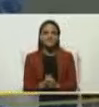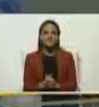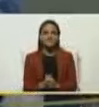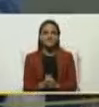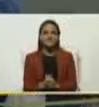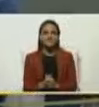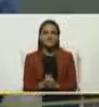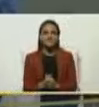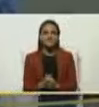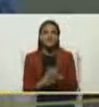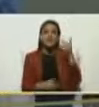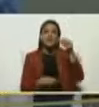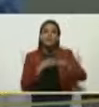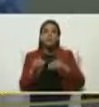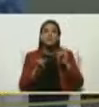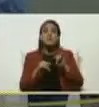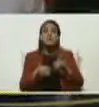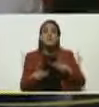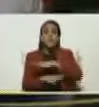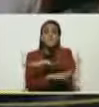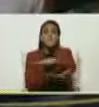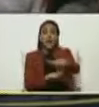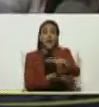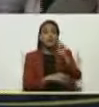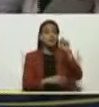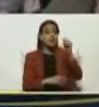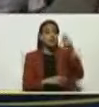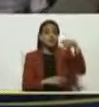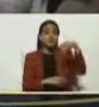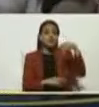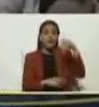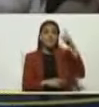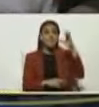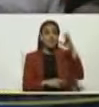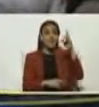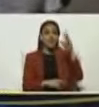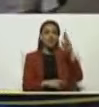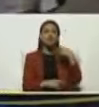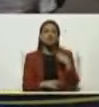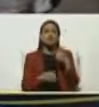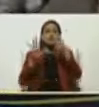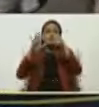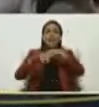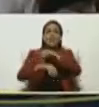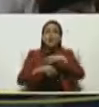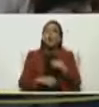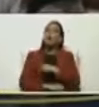Y lo hiciste en la Plaza San Pedro. Yo estuve parado ahí 6 horas viendo el programa tuyo,